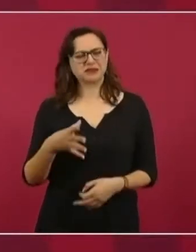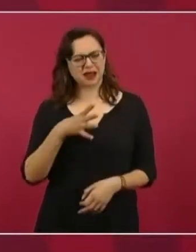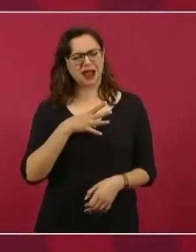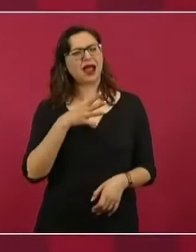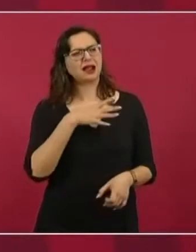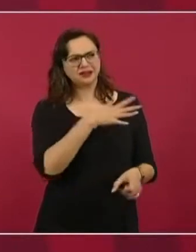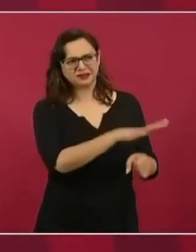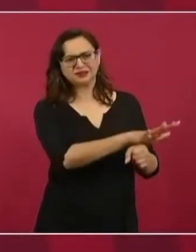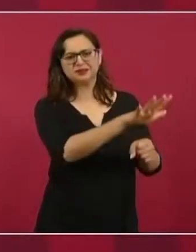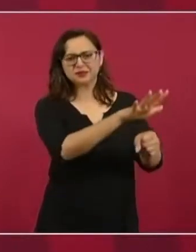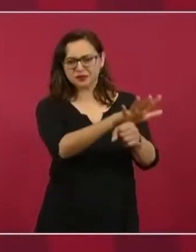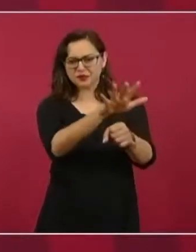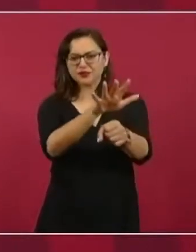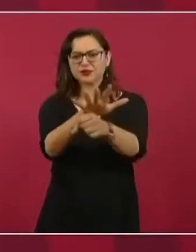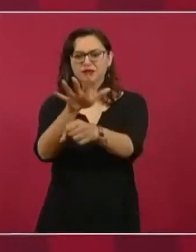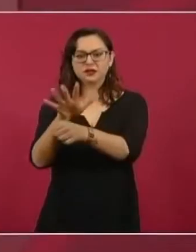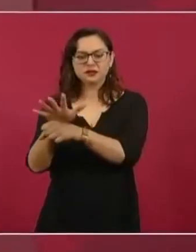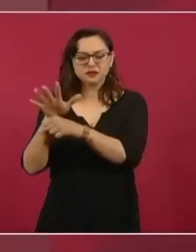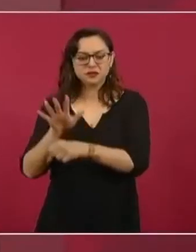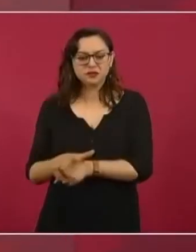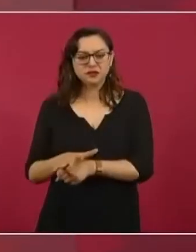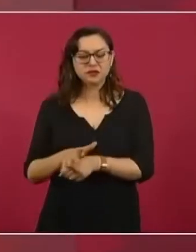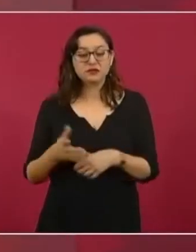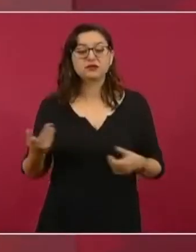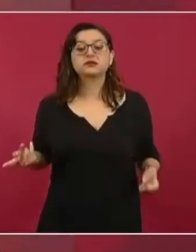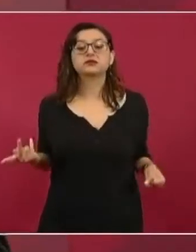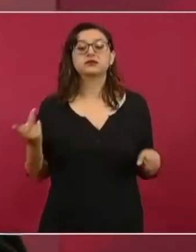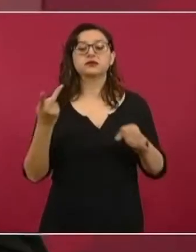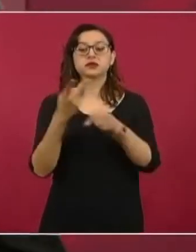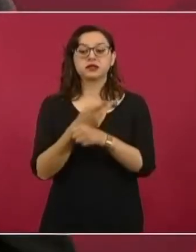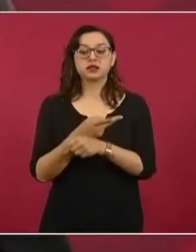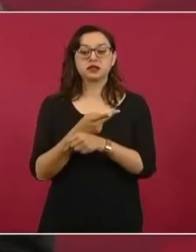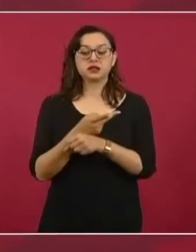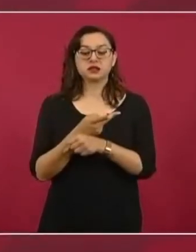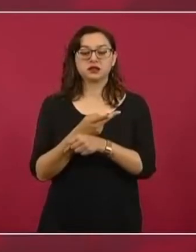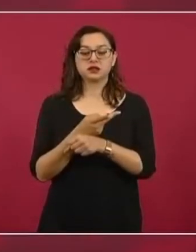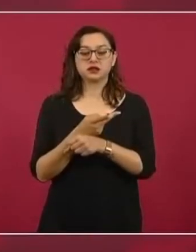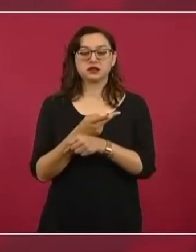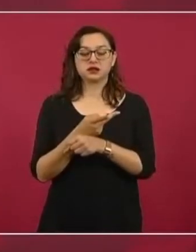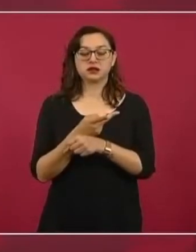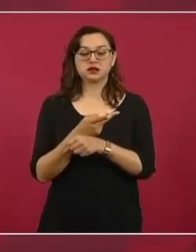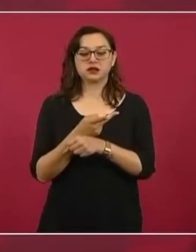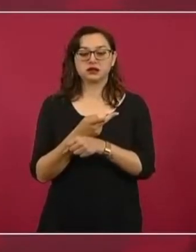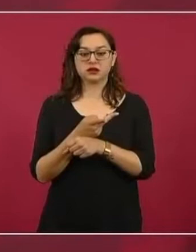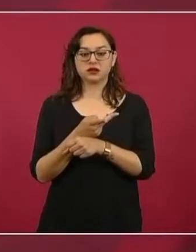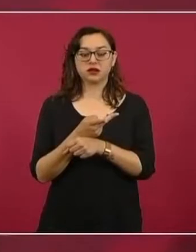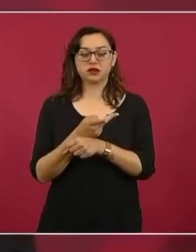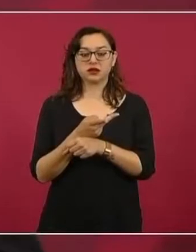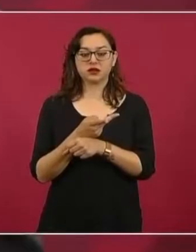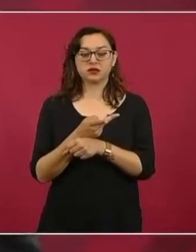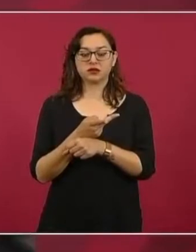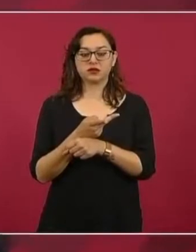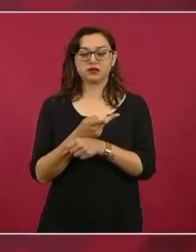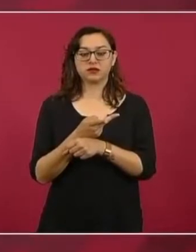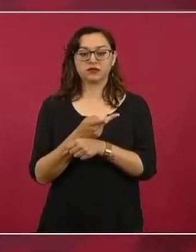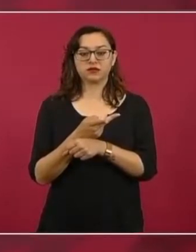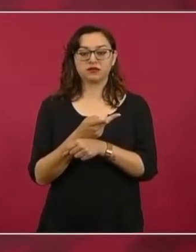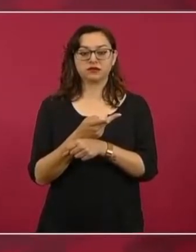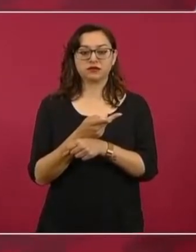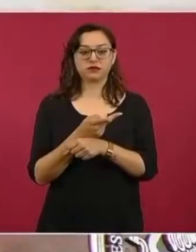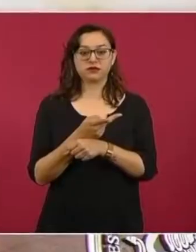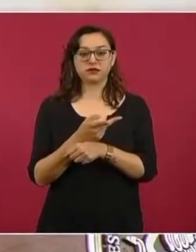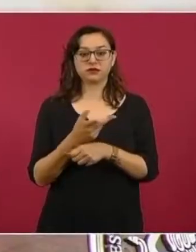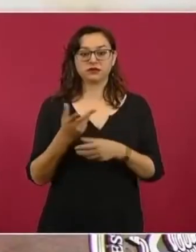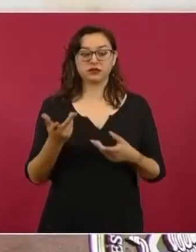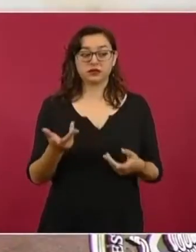y que con los tiempos que tiene el INE, no como ahora, que ya no quiero